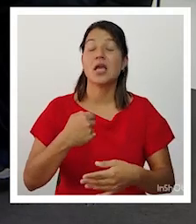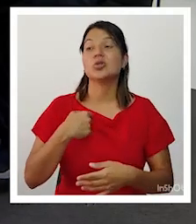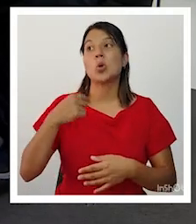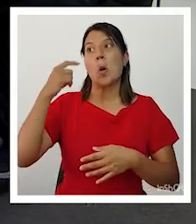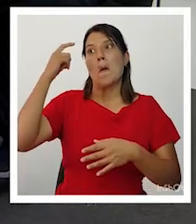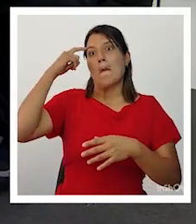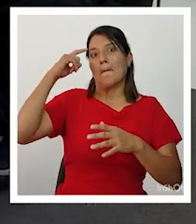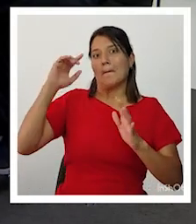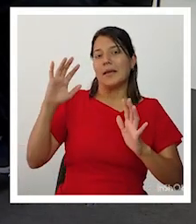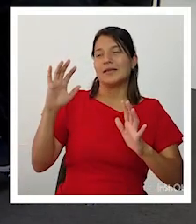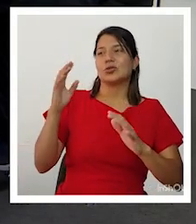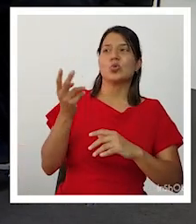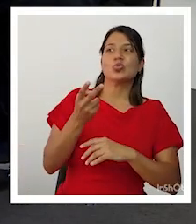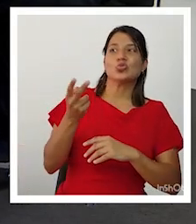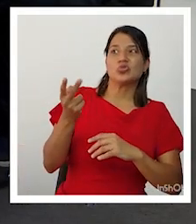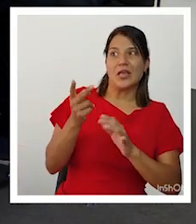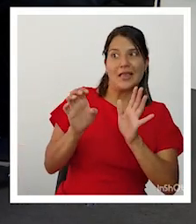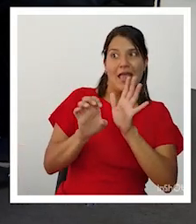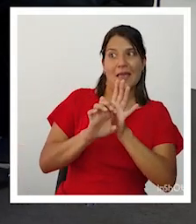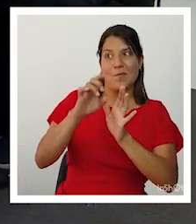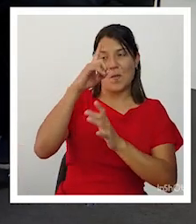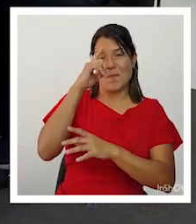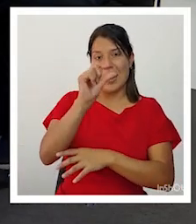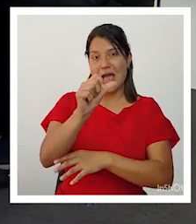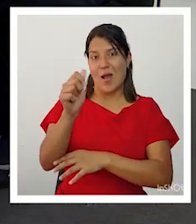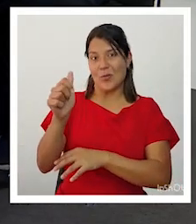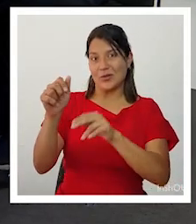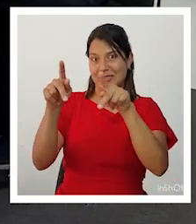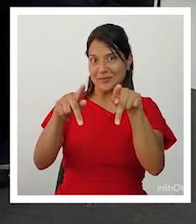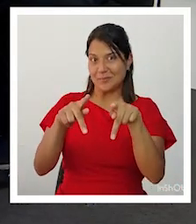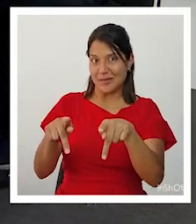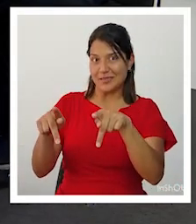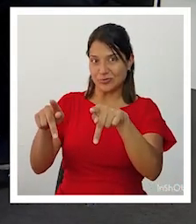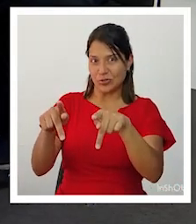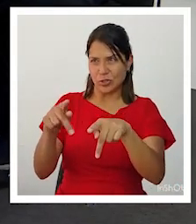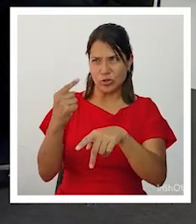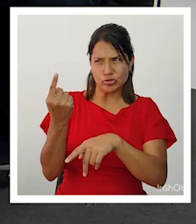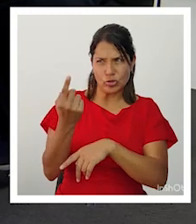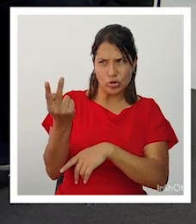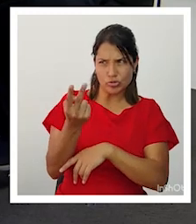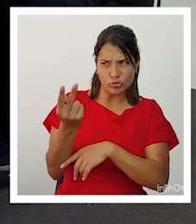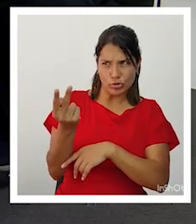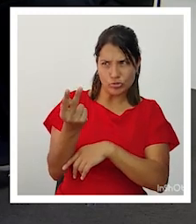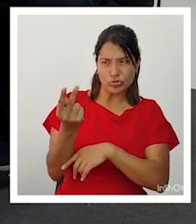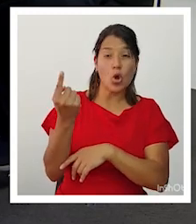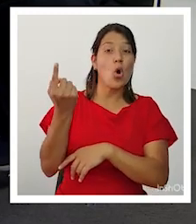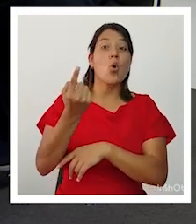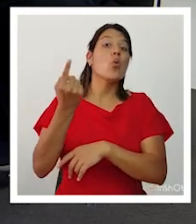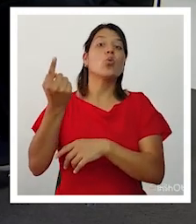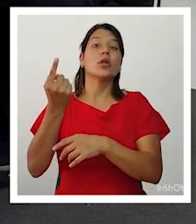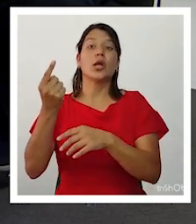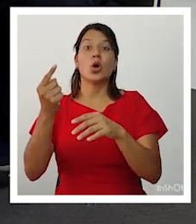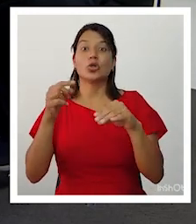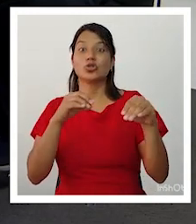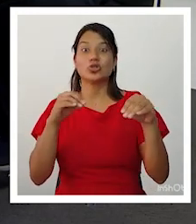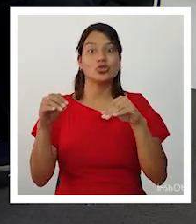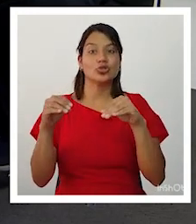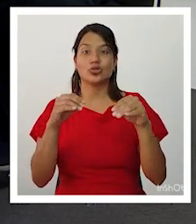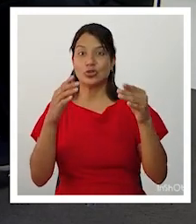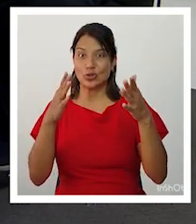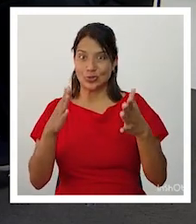han inspirado a otros. ¿Son solo ustedes dos los únicos bailarines que